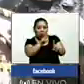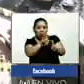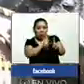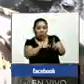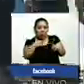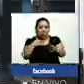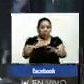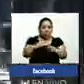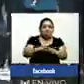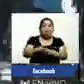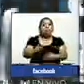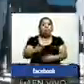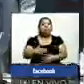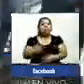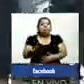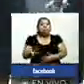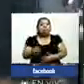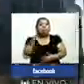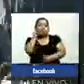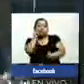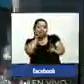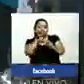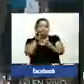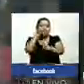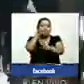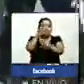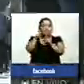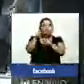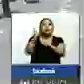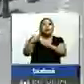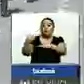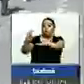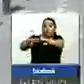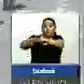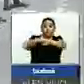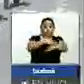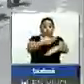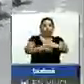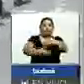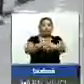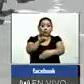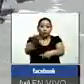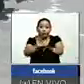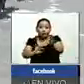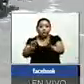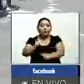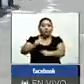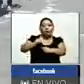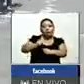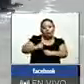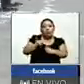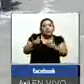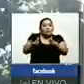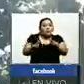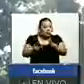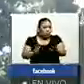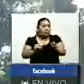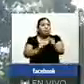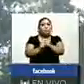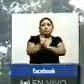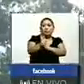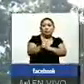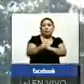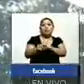a pandillas. Las expectativas ante la convocatoria para el proceso de reclutamiento voluntario han sido